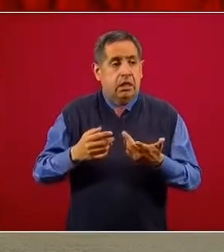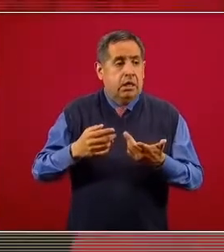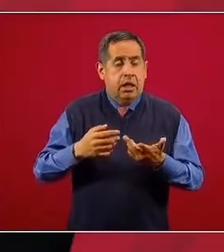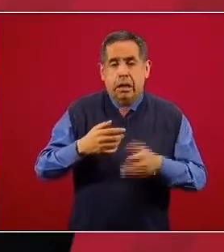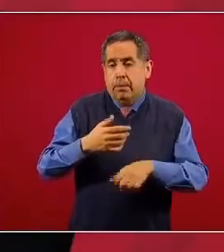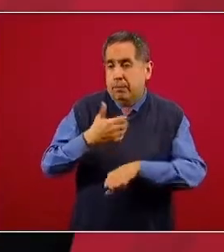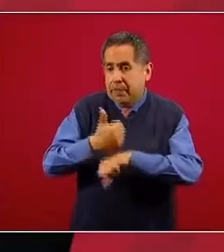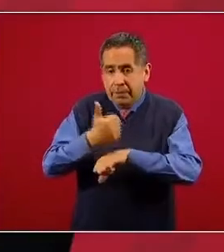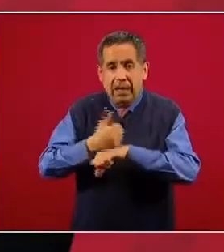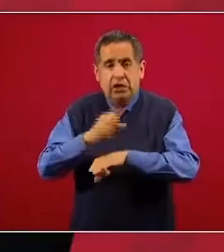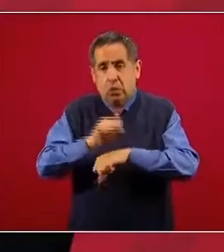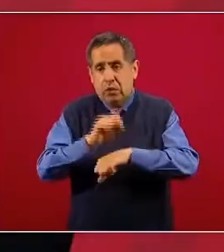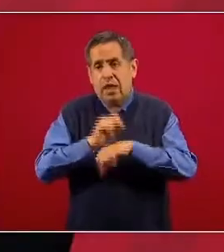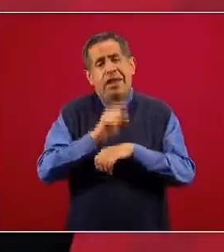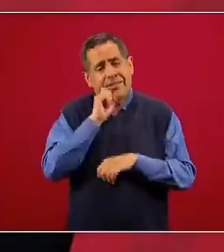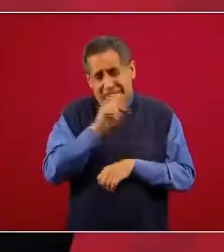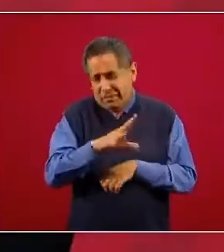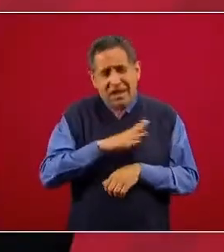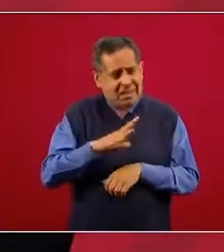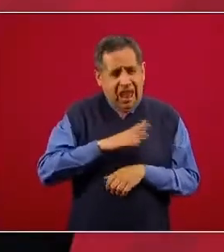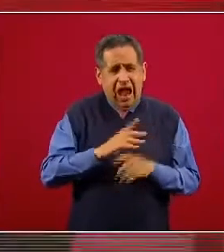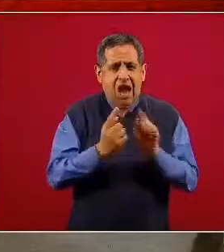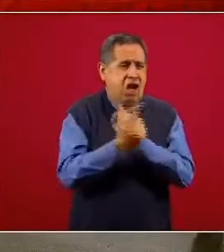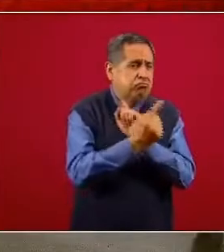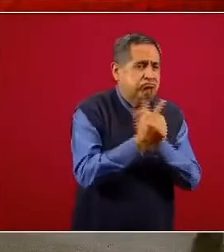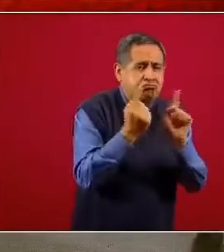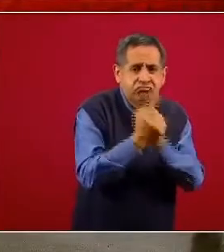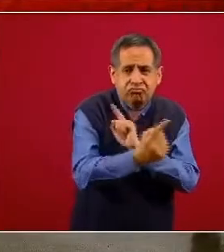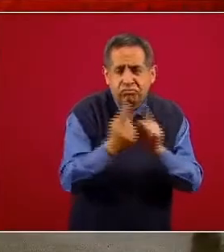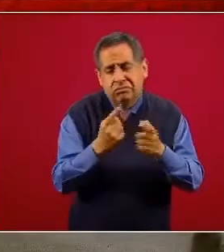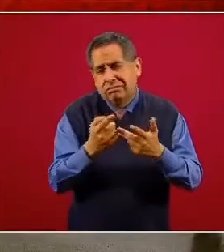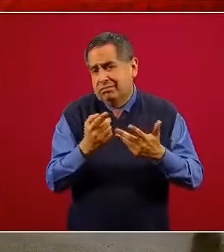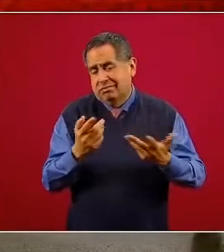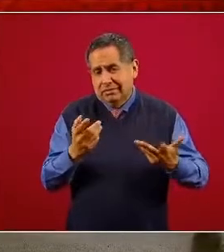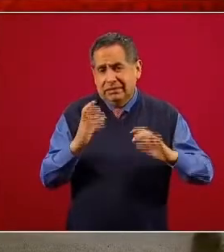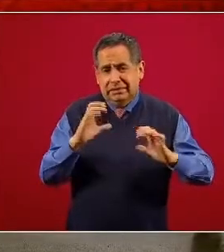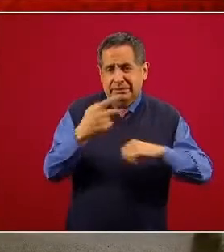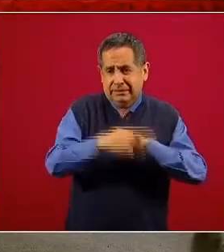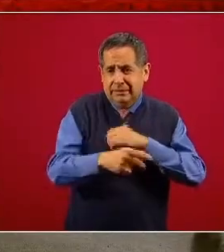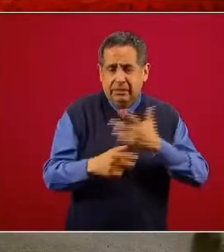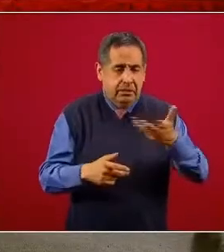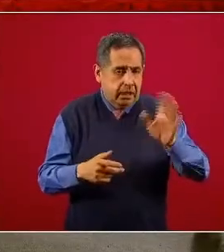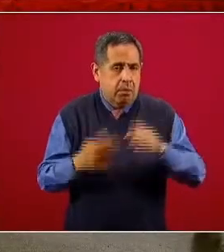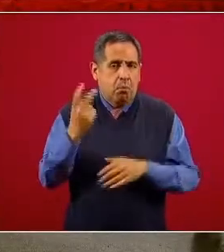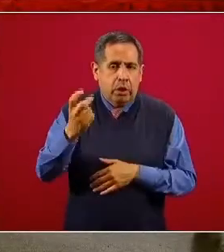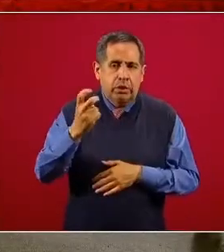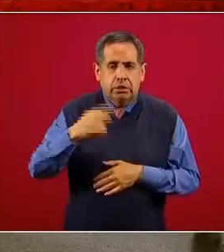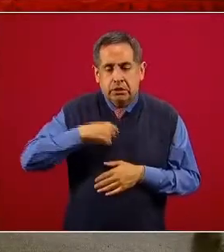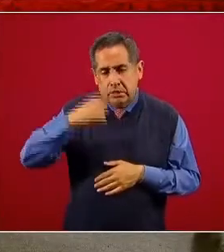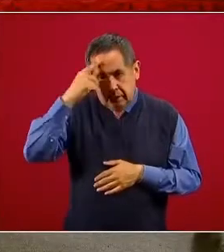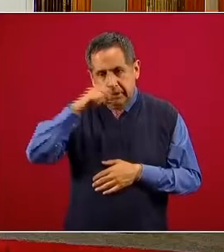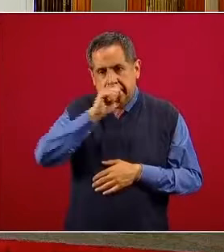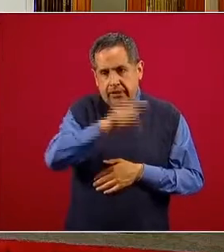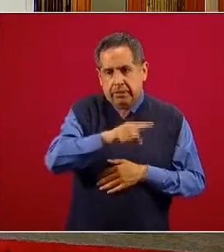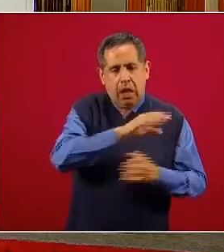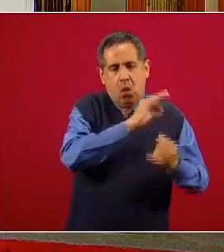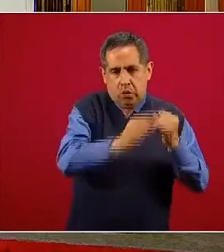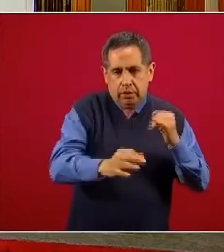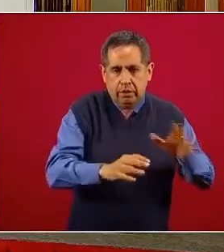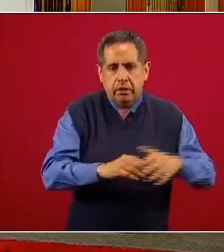básica, también hay otro tipo de cercanías que son relevantes y por eso están también al